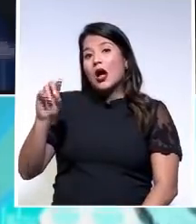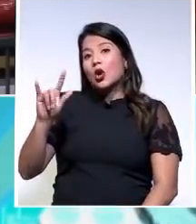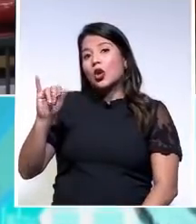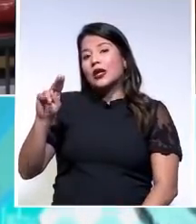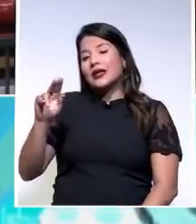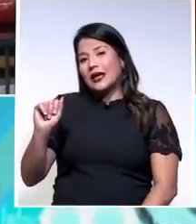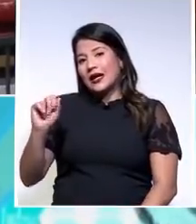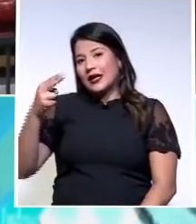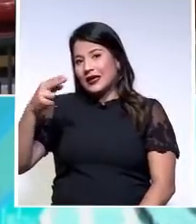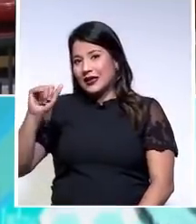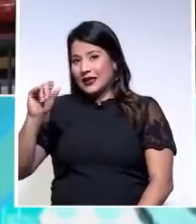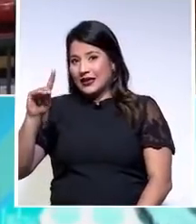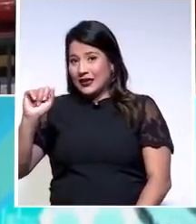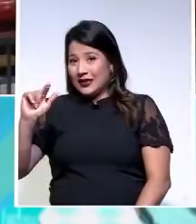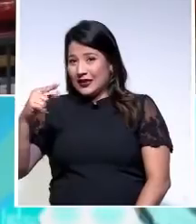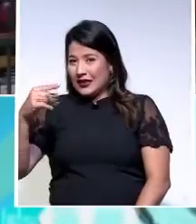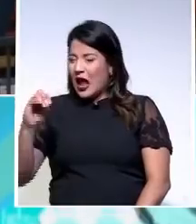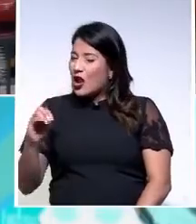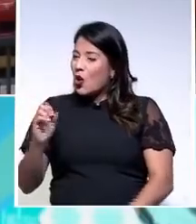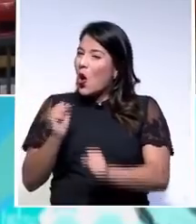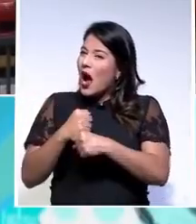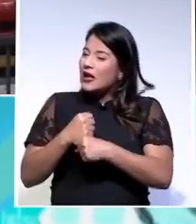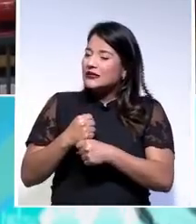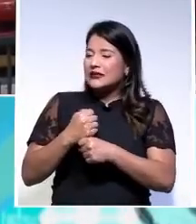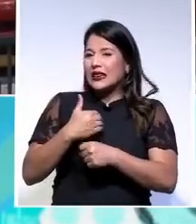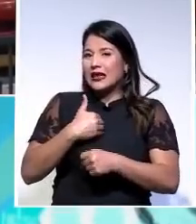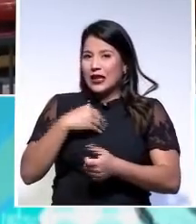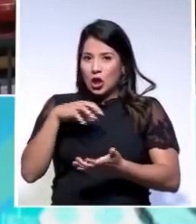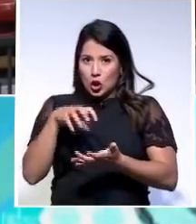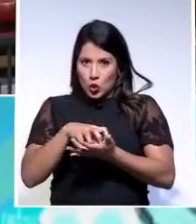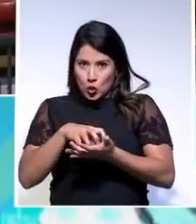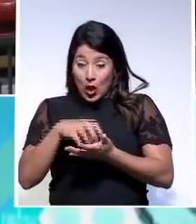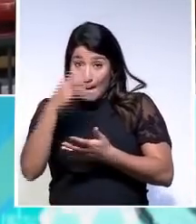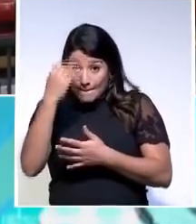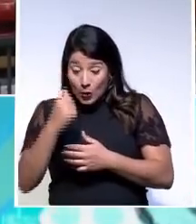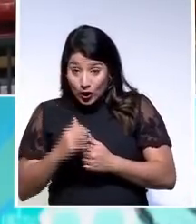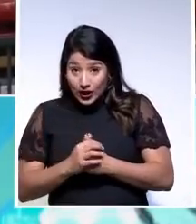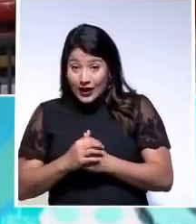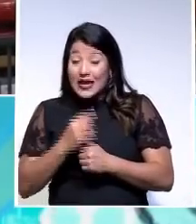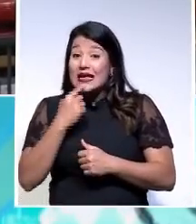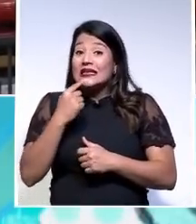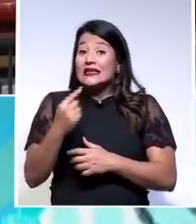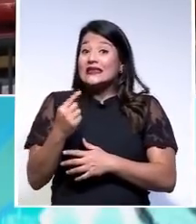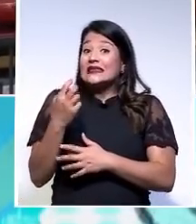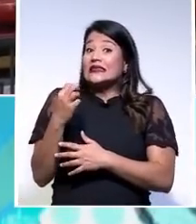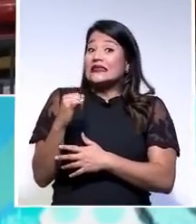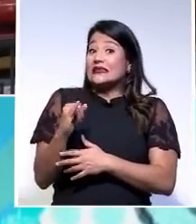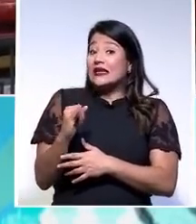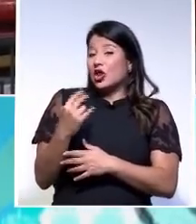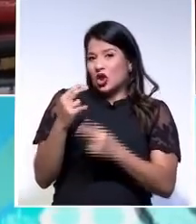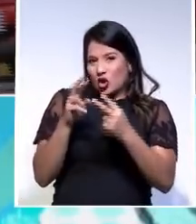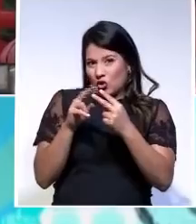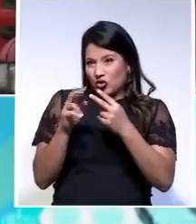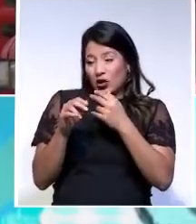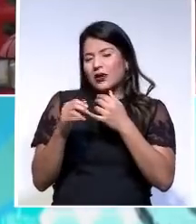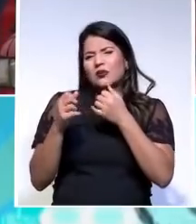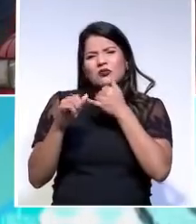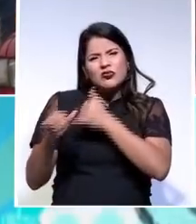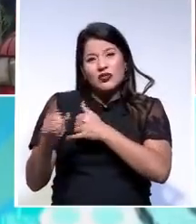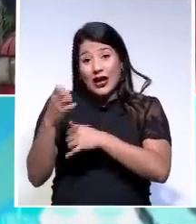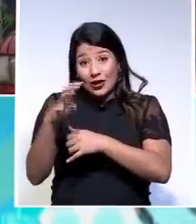lo menos en este grupo, porque ellos aseguran que por lo menos si dos de estas se dan como positivas, el